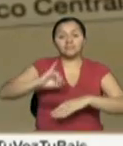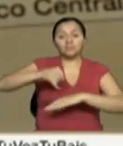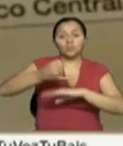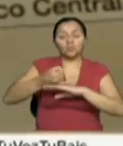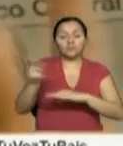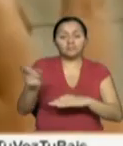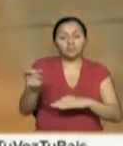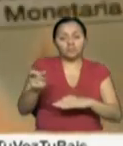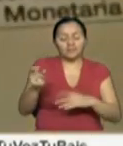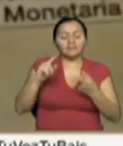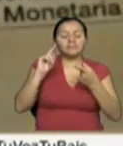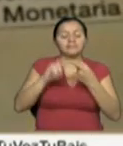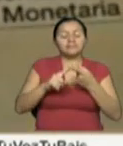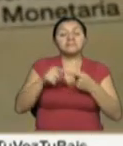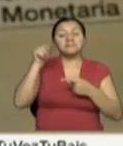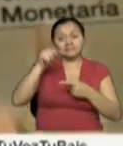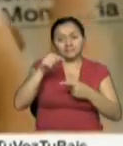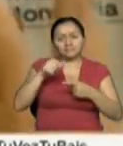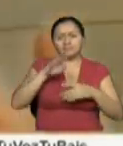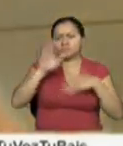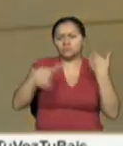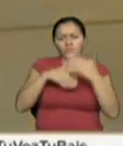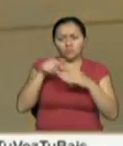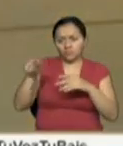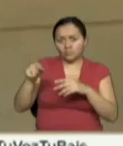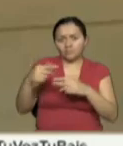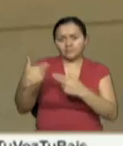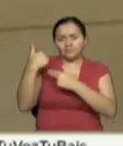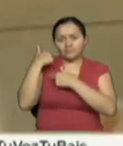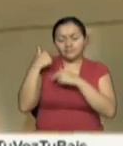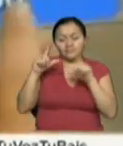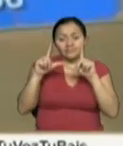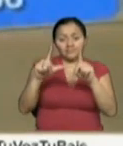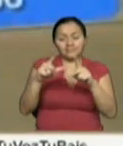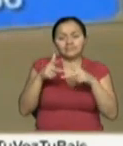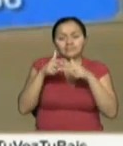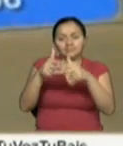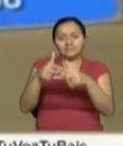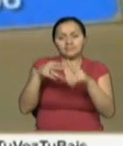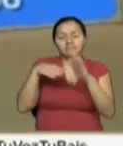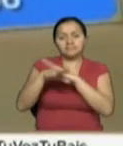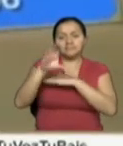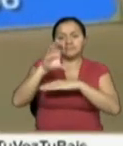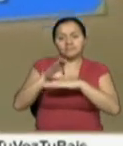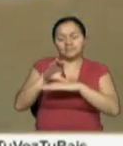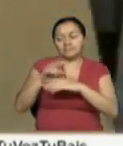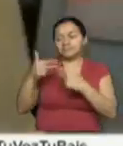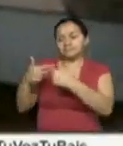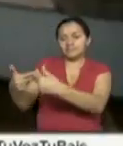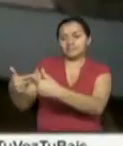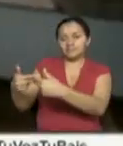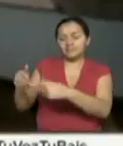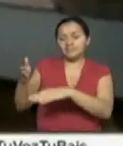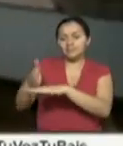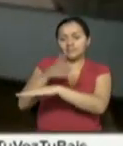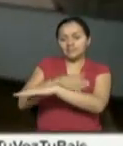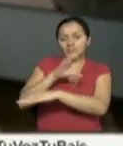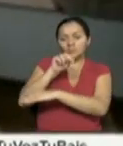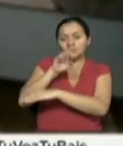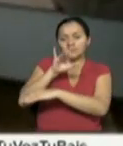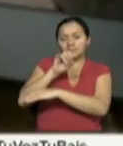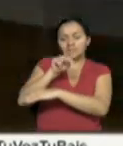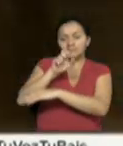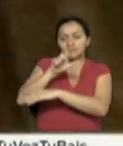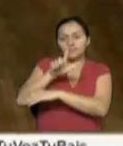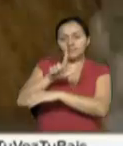Monetaria, organismo que se encargó de la aprobación de créditos subordinados como el que se entregó a Banco Continental en 1996. La relación